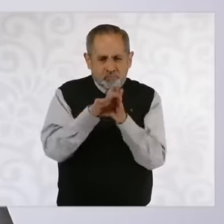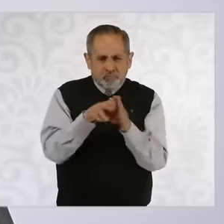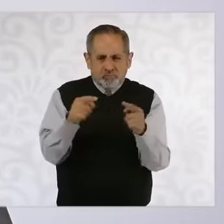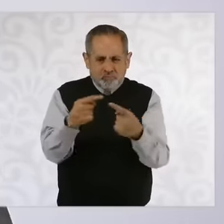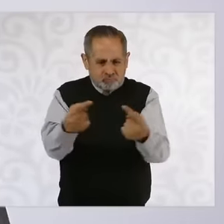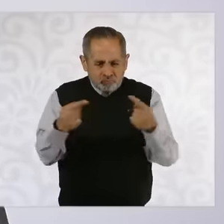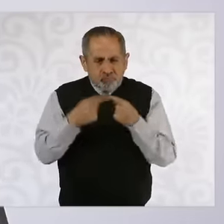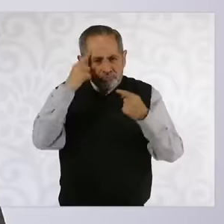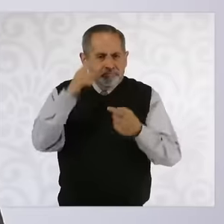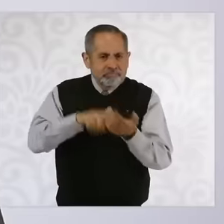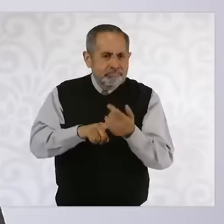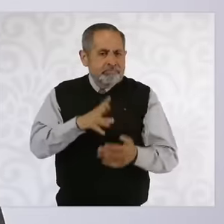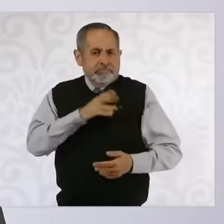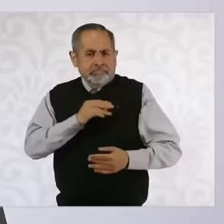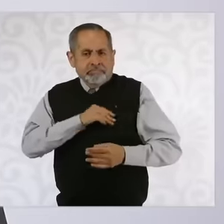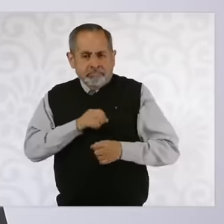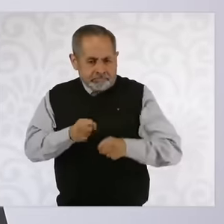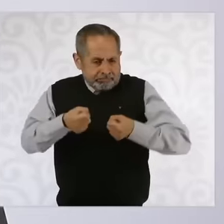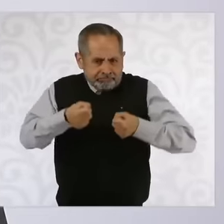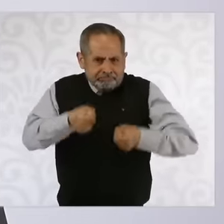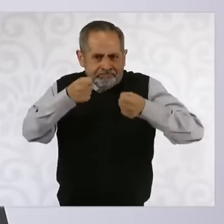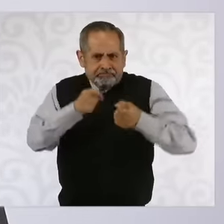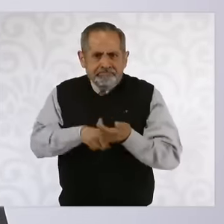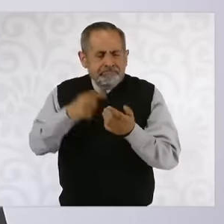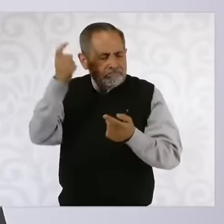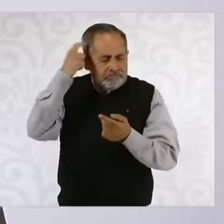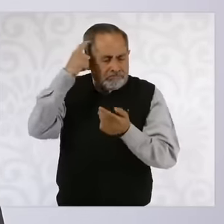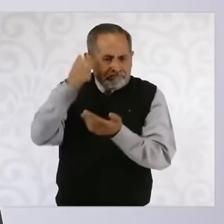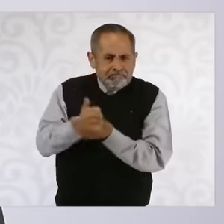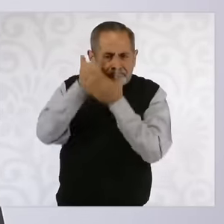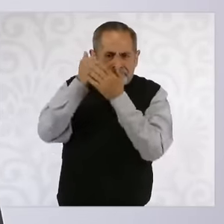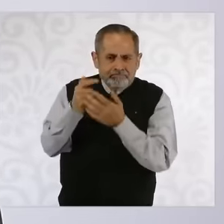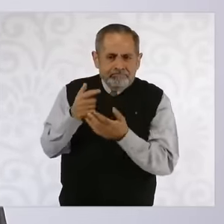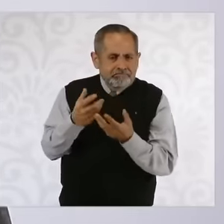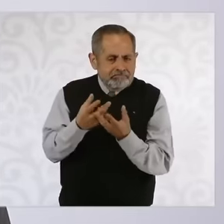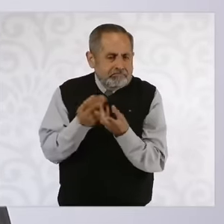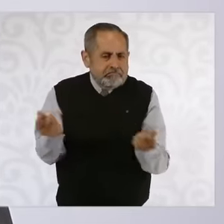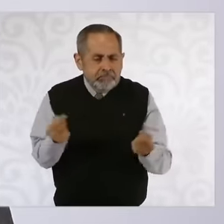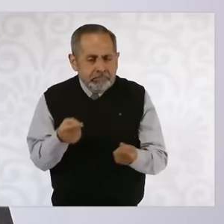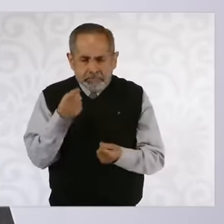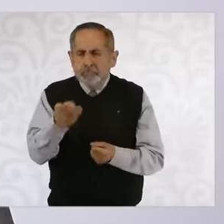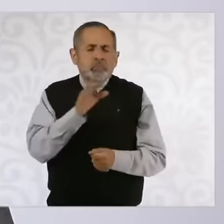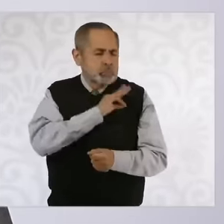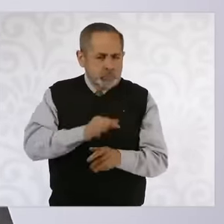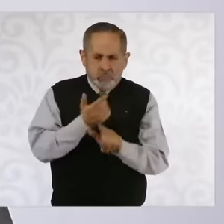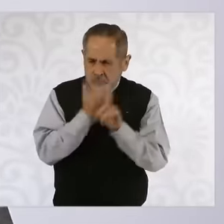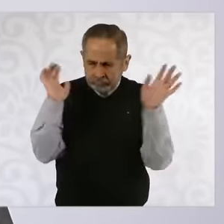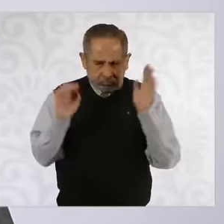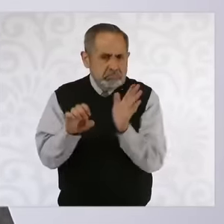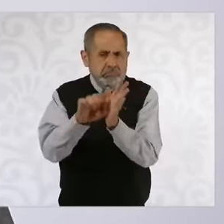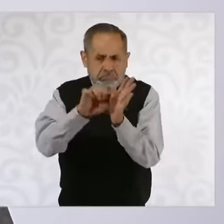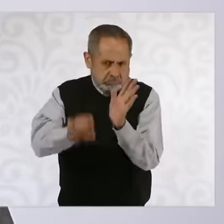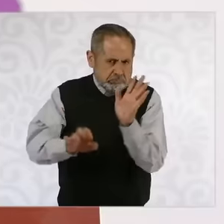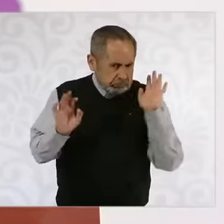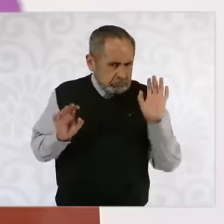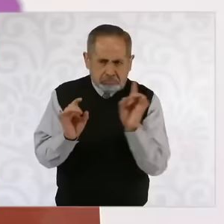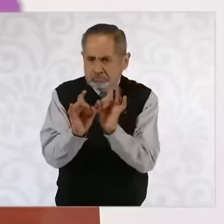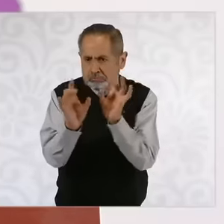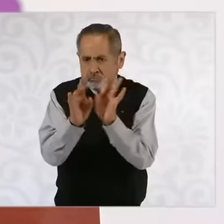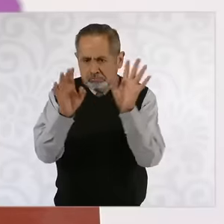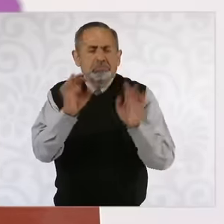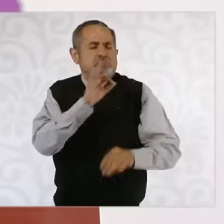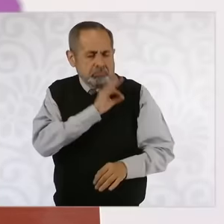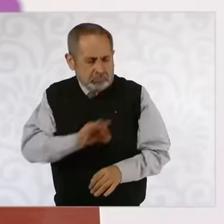lo que se requiere internacionalmente de salas de hemodinamia. Ese es un ejemplo de los que